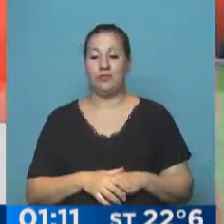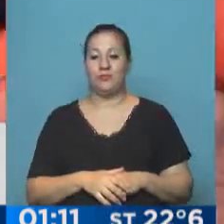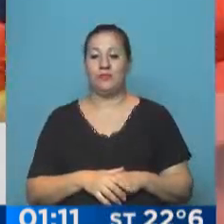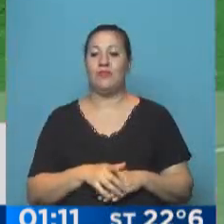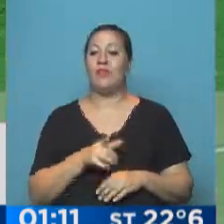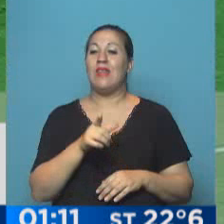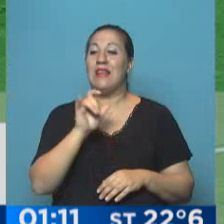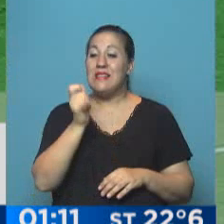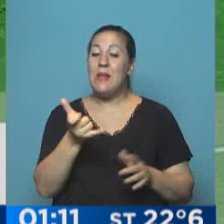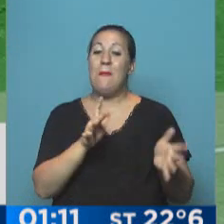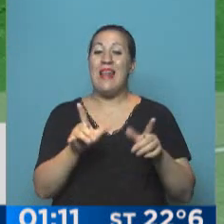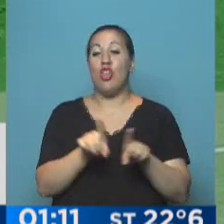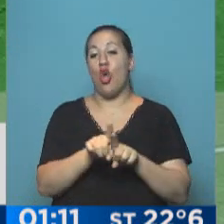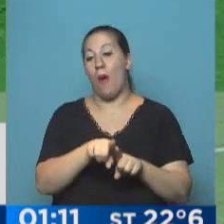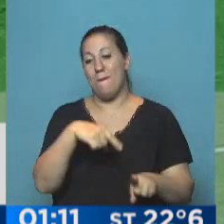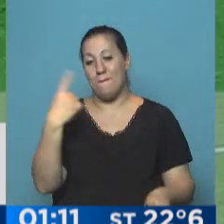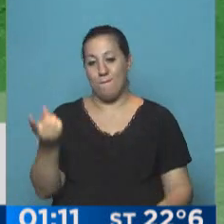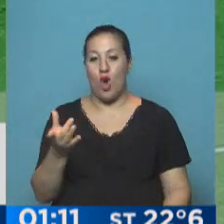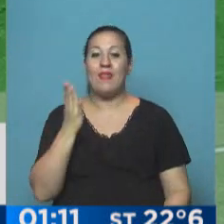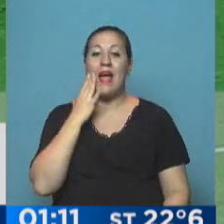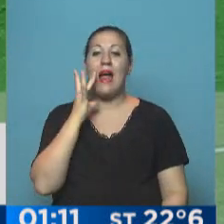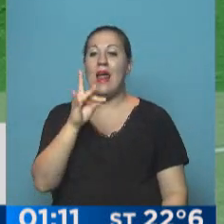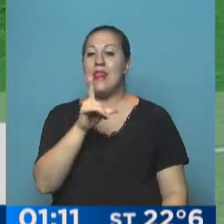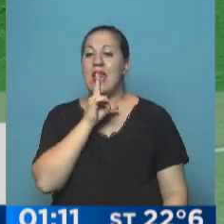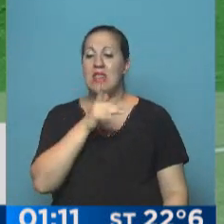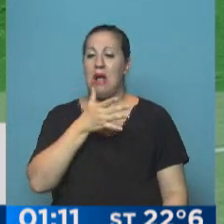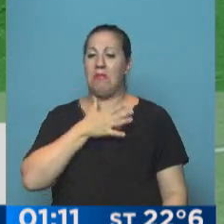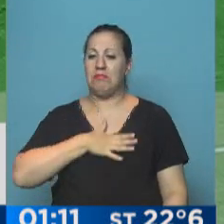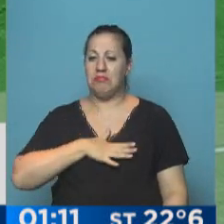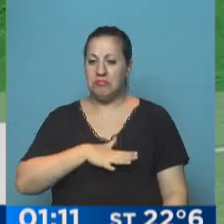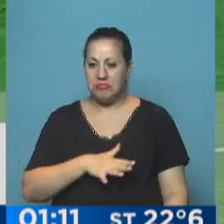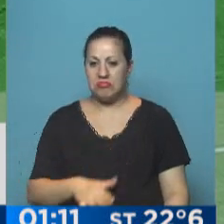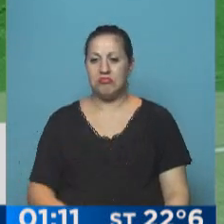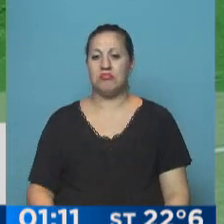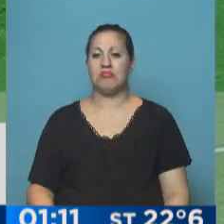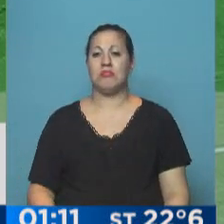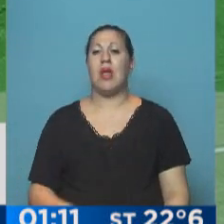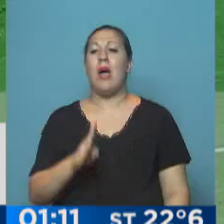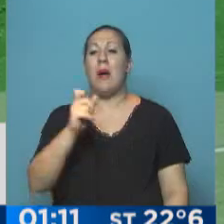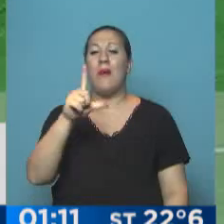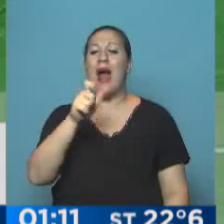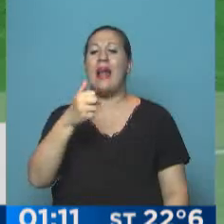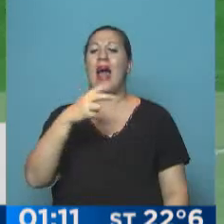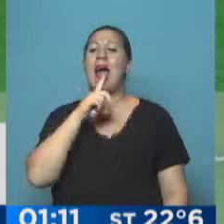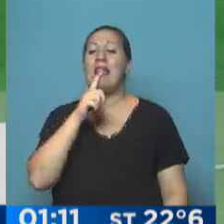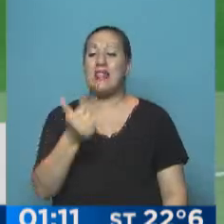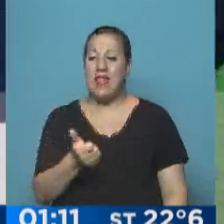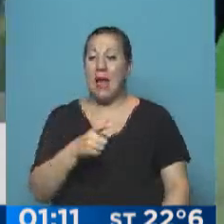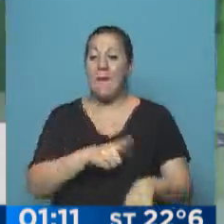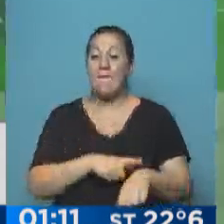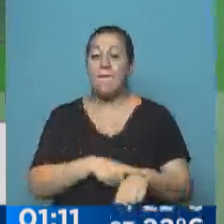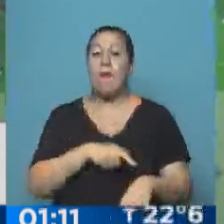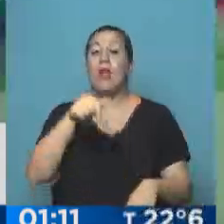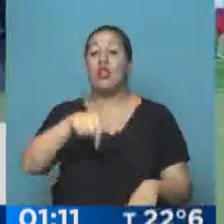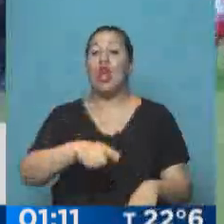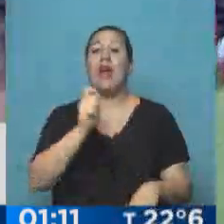muy parecido al otro. La cara del entrenador con muchísima tranquilidad, había sido Balanta el que marcaba fuerte y arriba. Era el momento de Toranzo y tenía